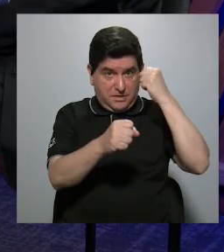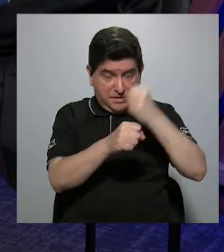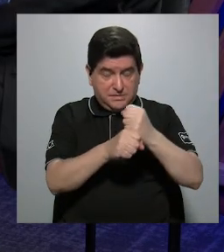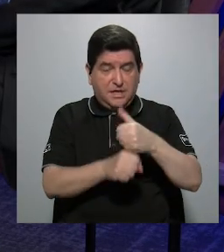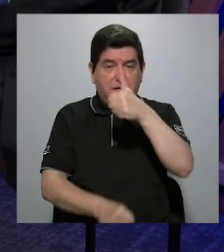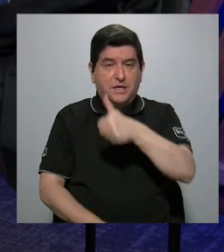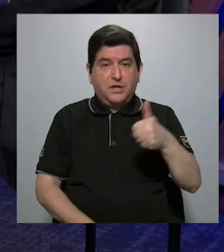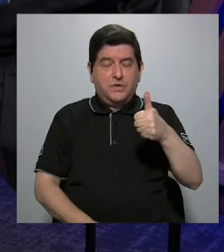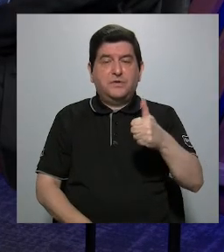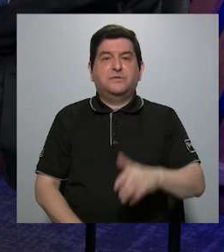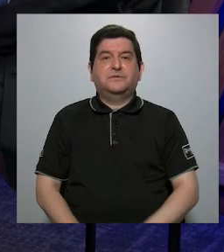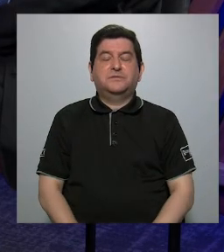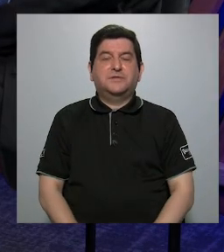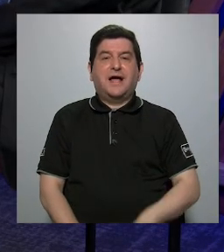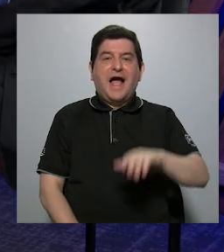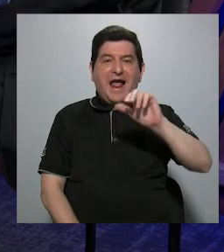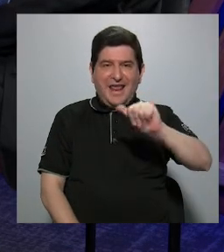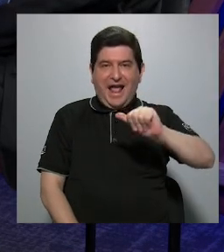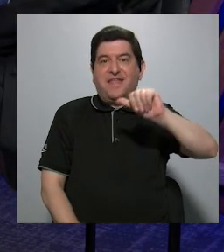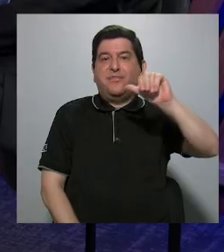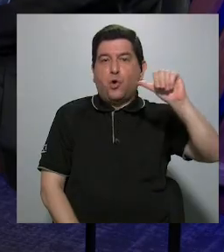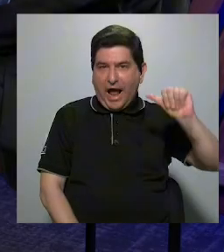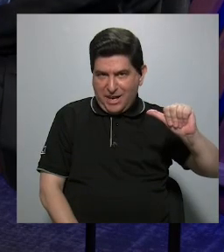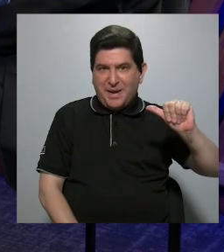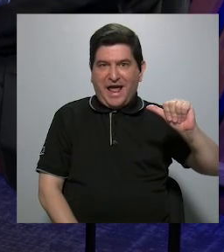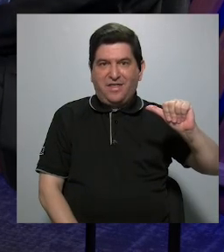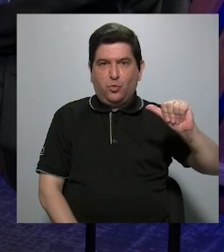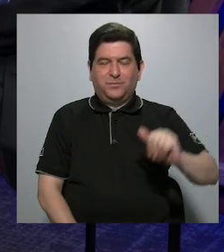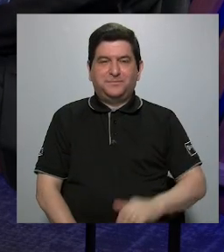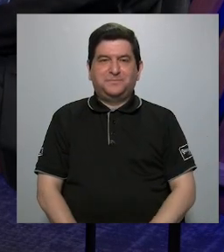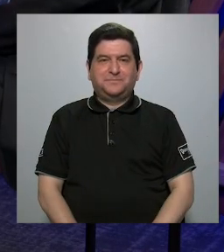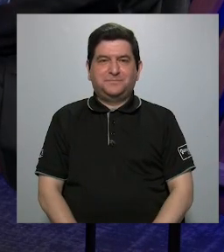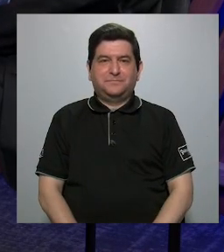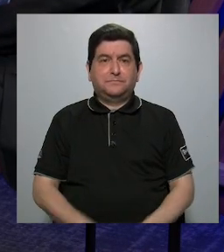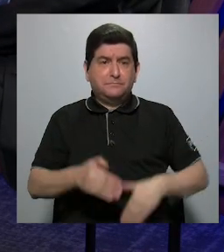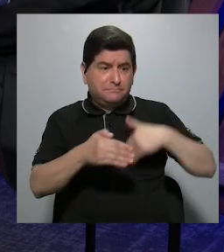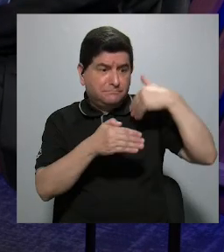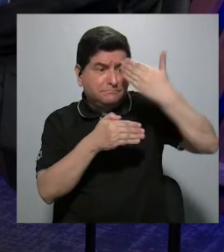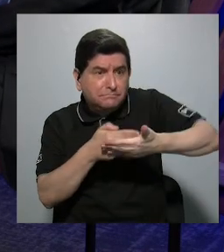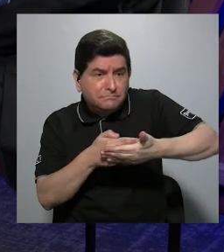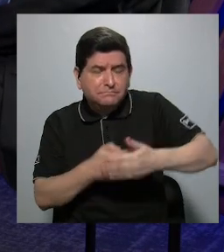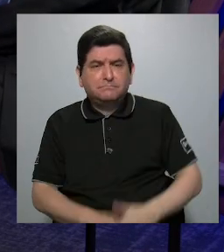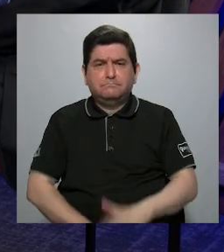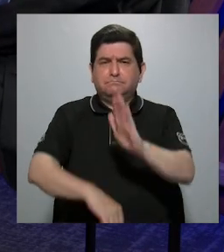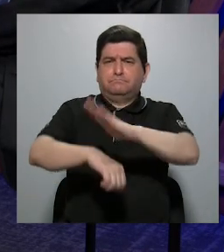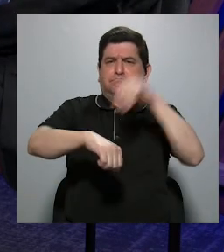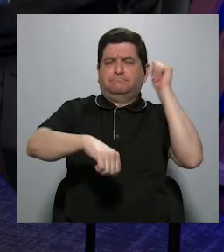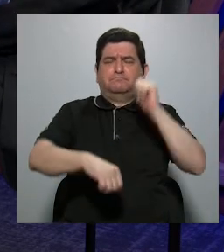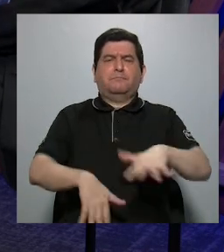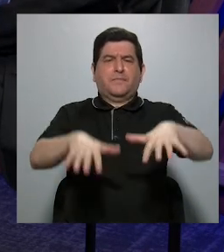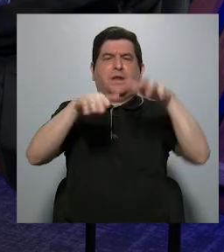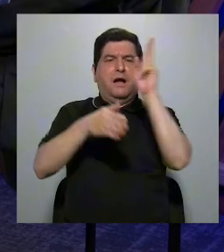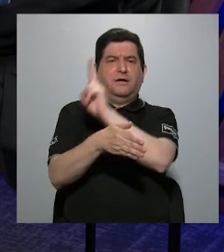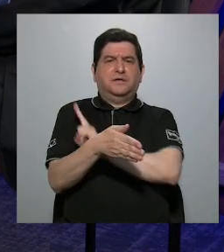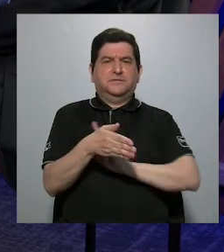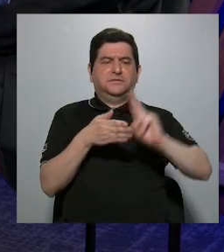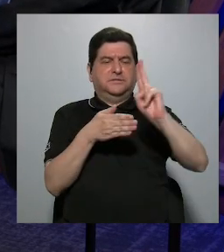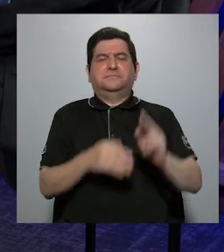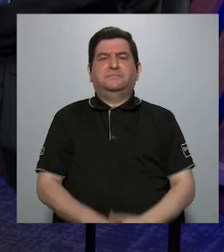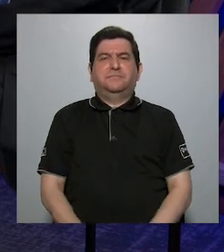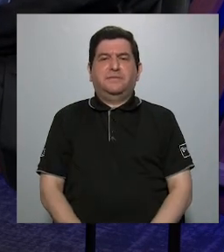esos 3 años de rectoría de don Alejandro Alvarado, vino la convocatoria a la